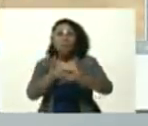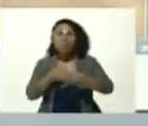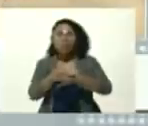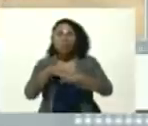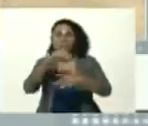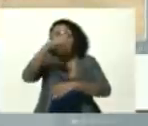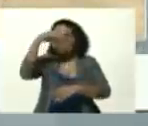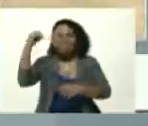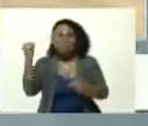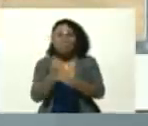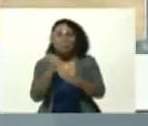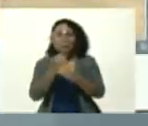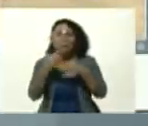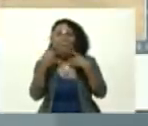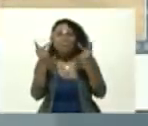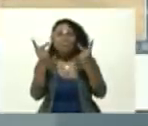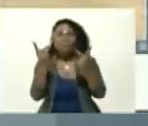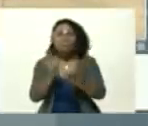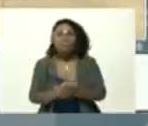Obras Públicas,